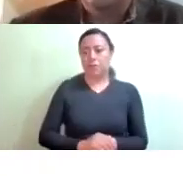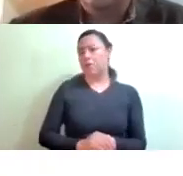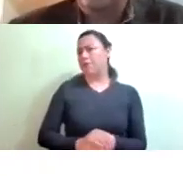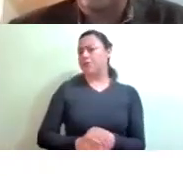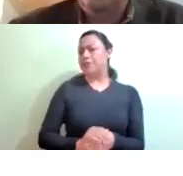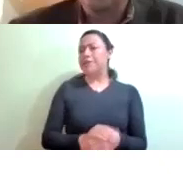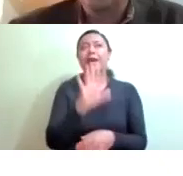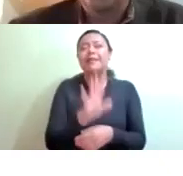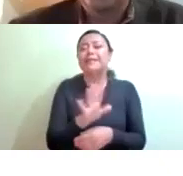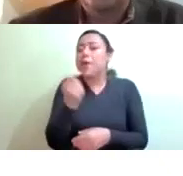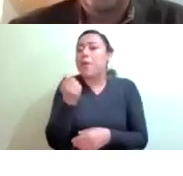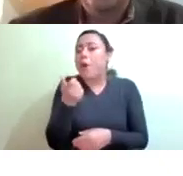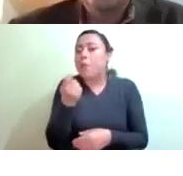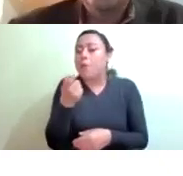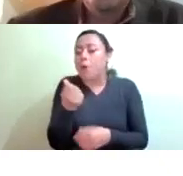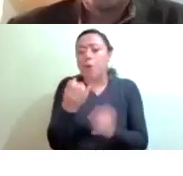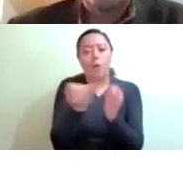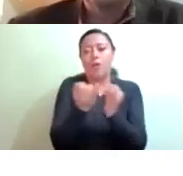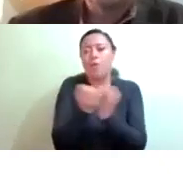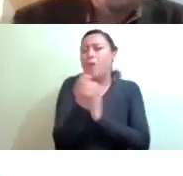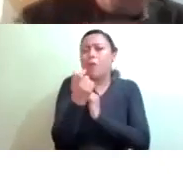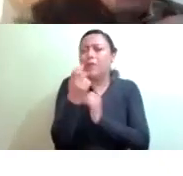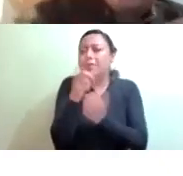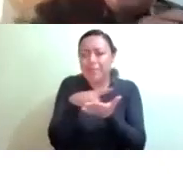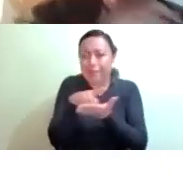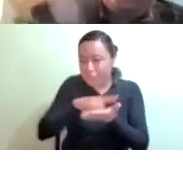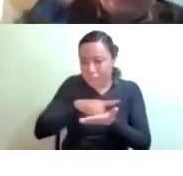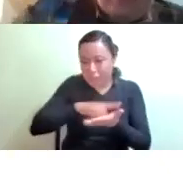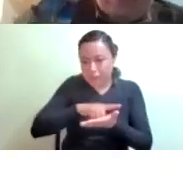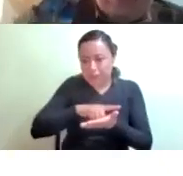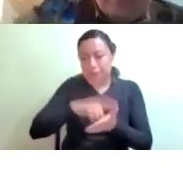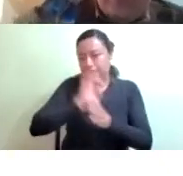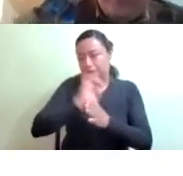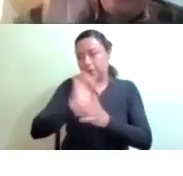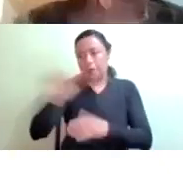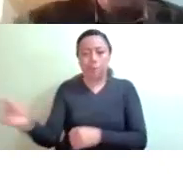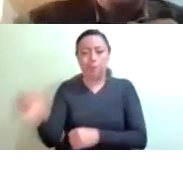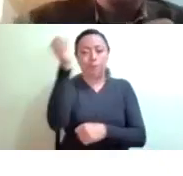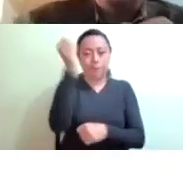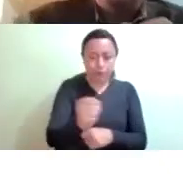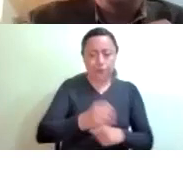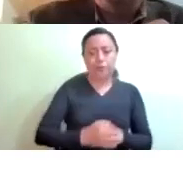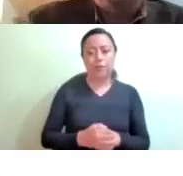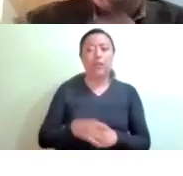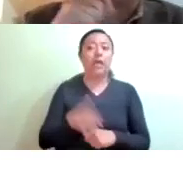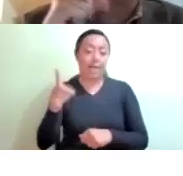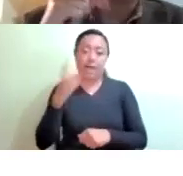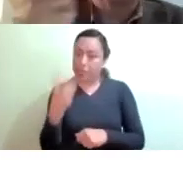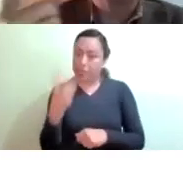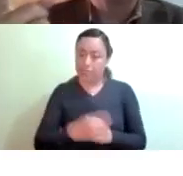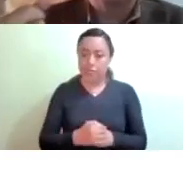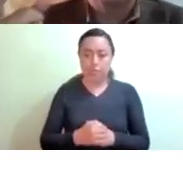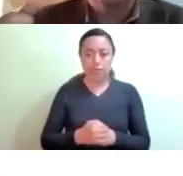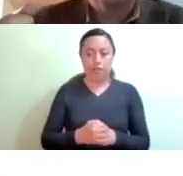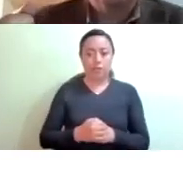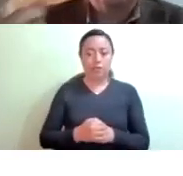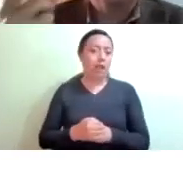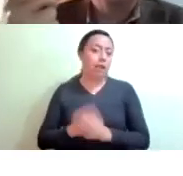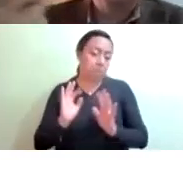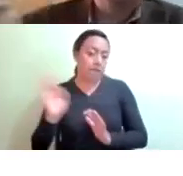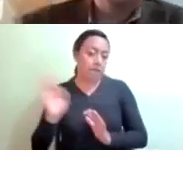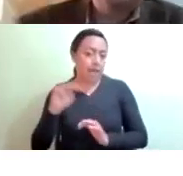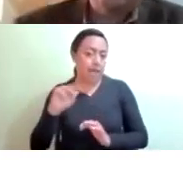ver que saca algo de una cangurera y se lo va a entregar a la persona y realiza una detención.